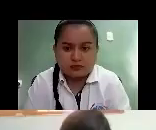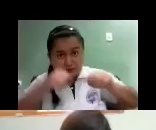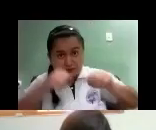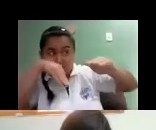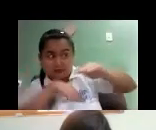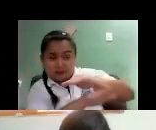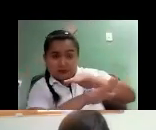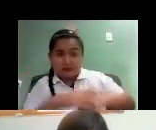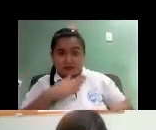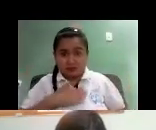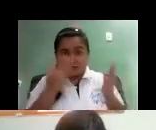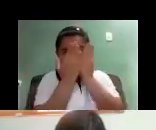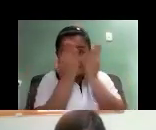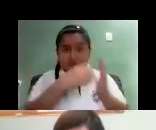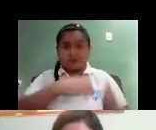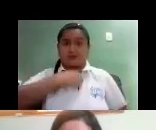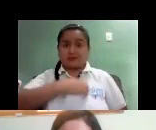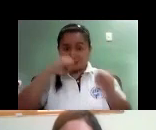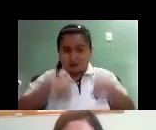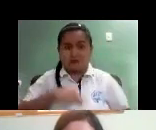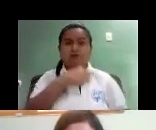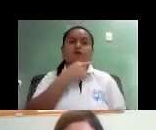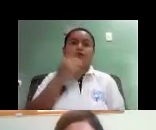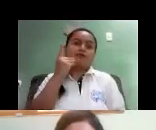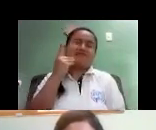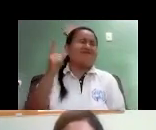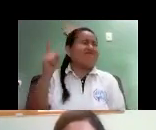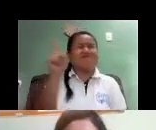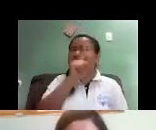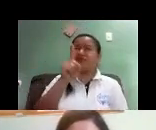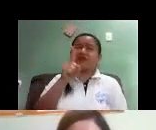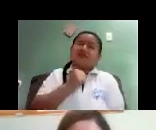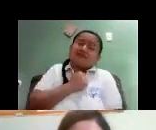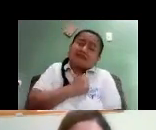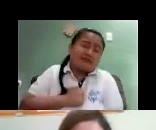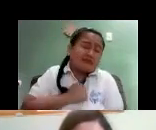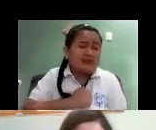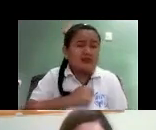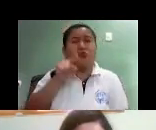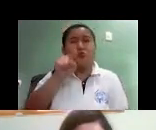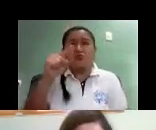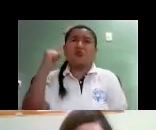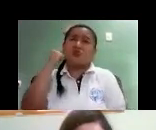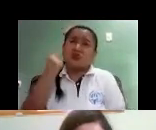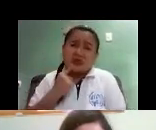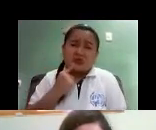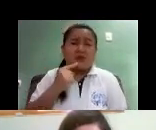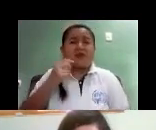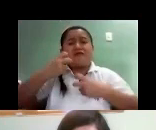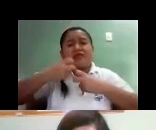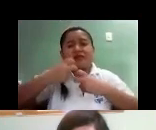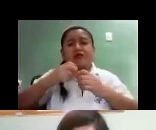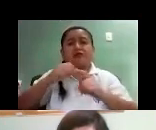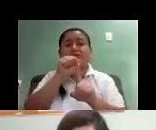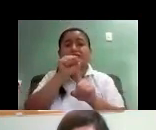Estaban juntas y ellas deseaban estudiar una carrera. Magisterio parvulario. Ellas llegaron a un